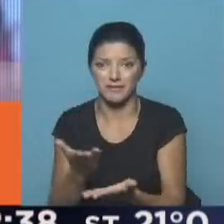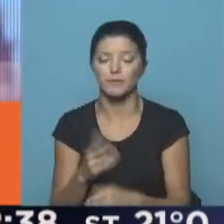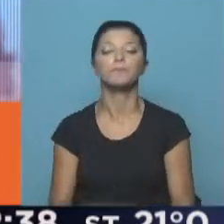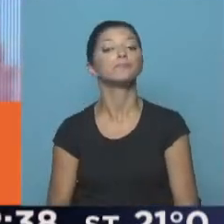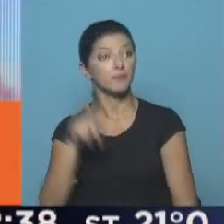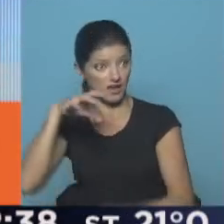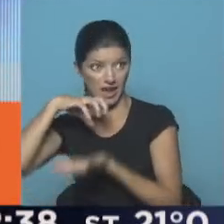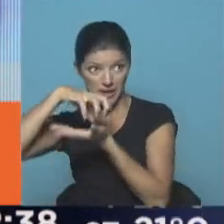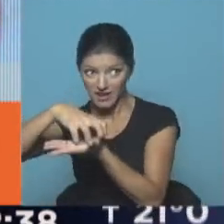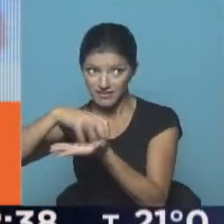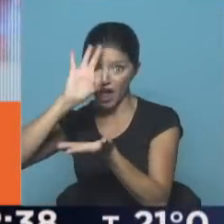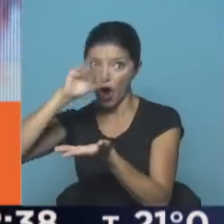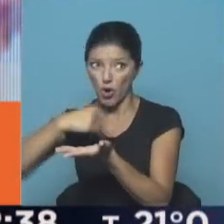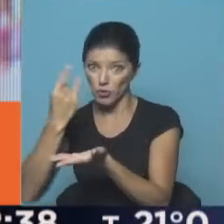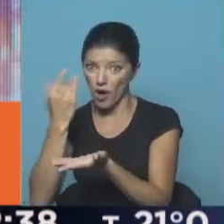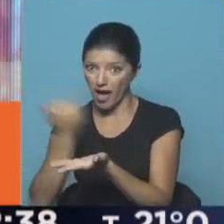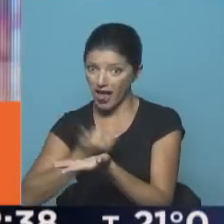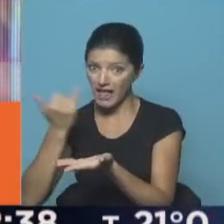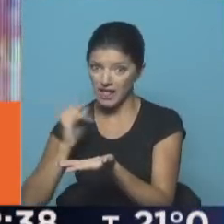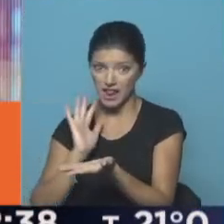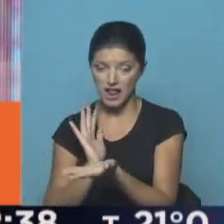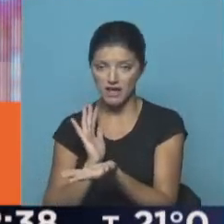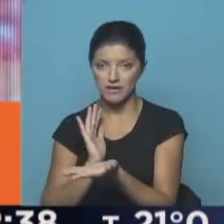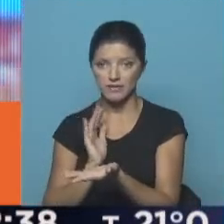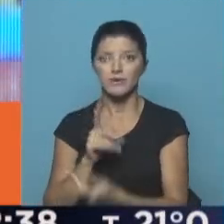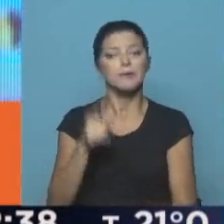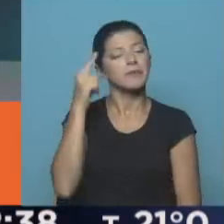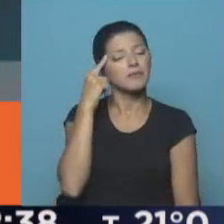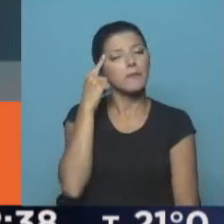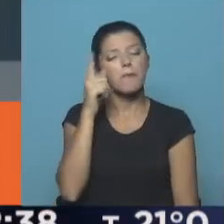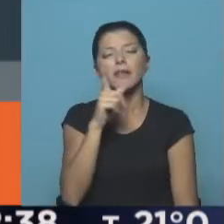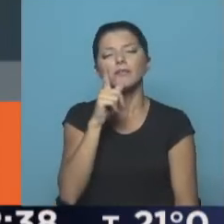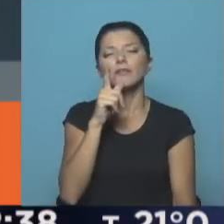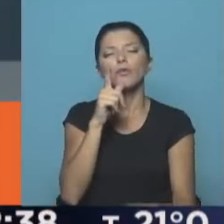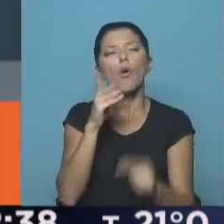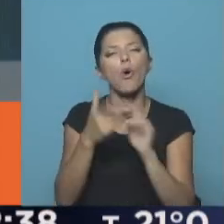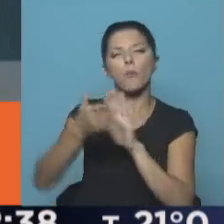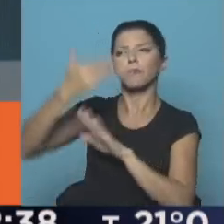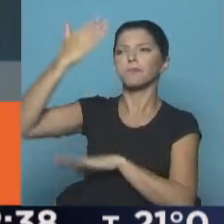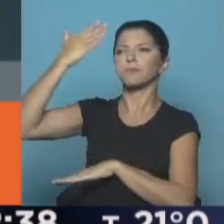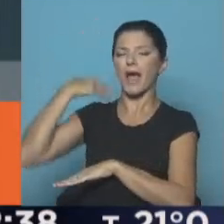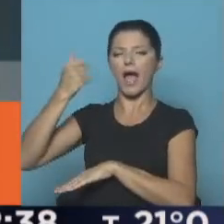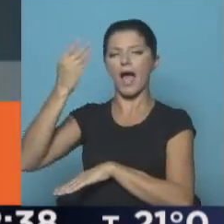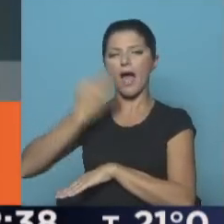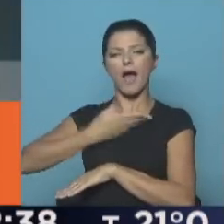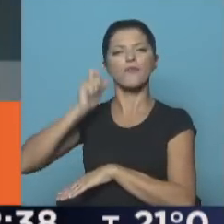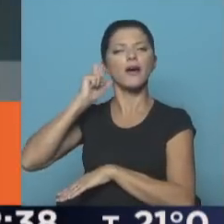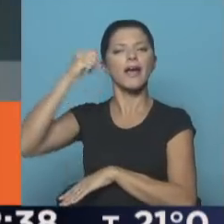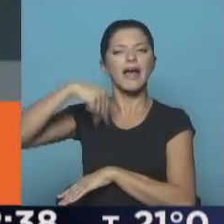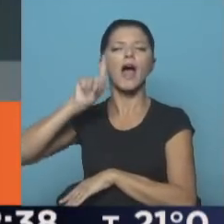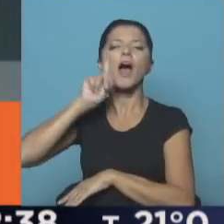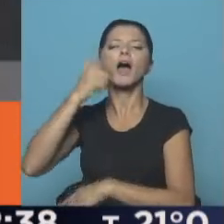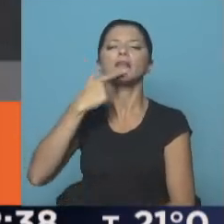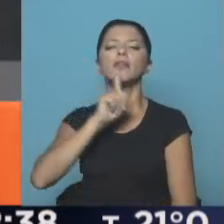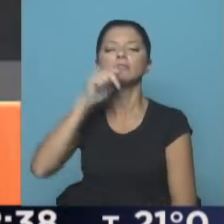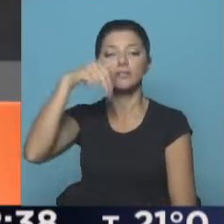Naciones Unidas. Fíjate que podría ser un caso casi similar al de Afganistán, porque las bases de las